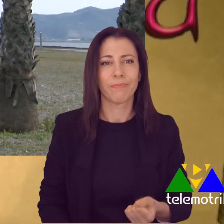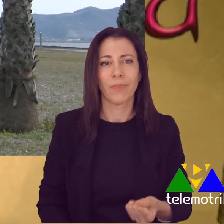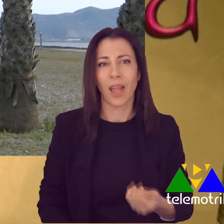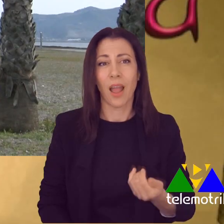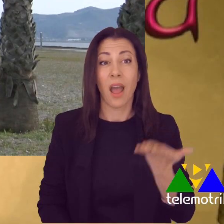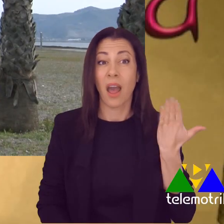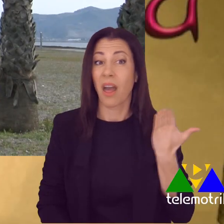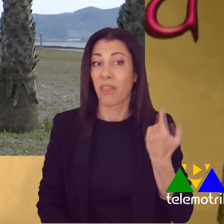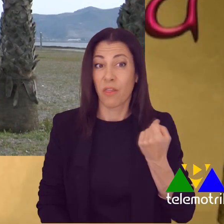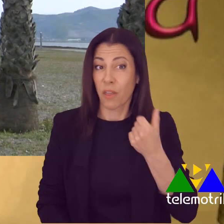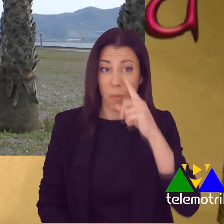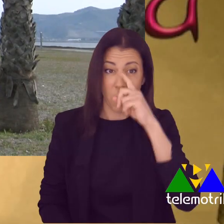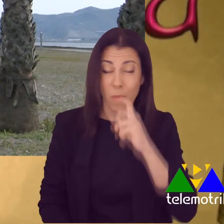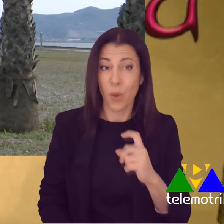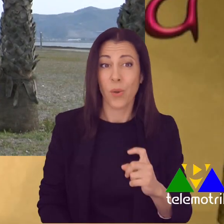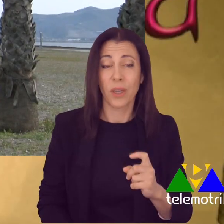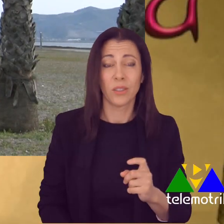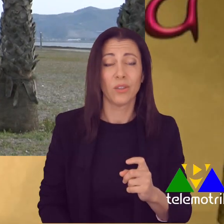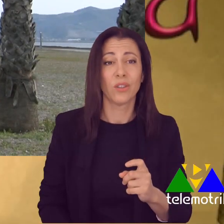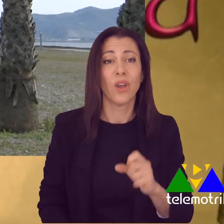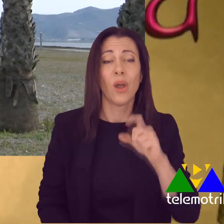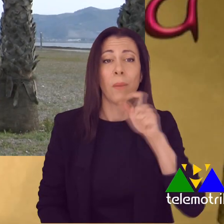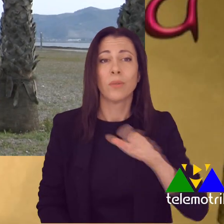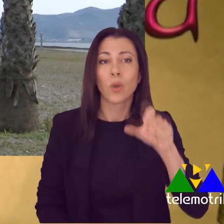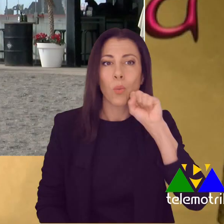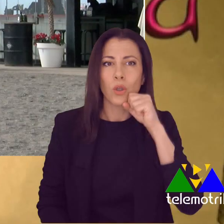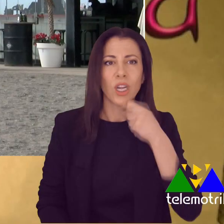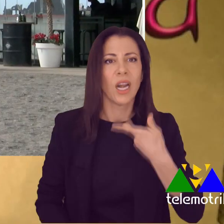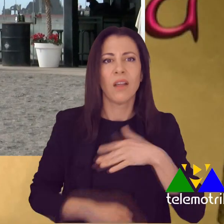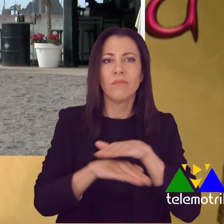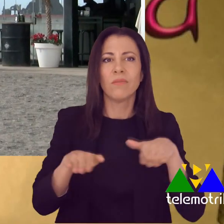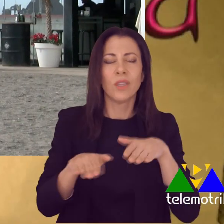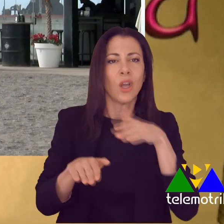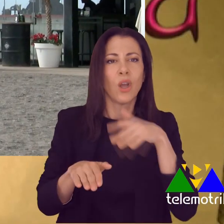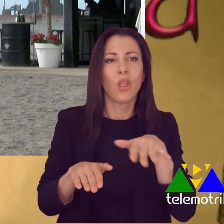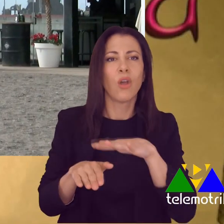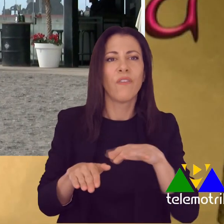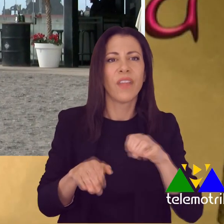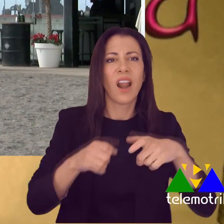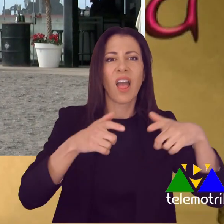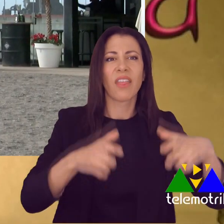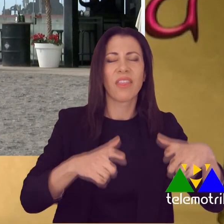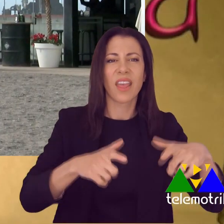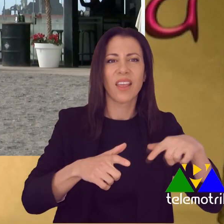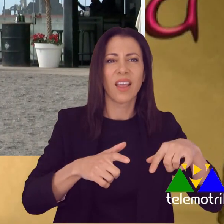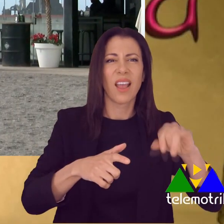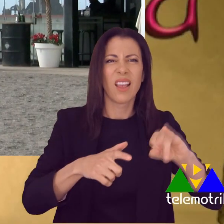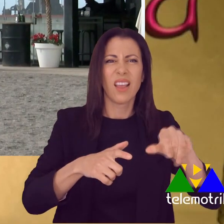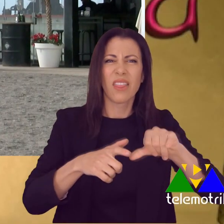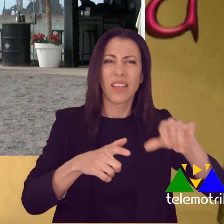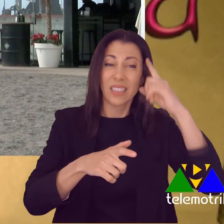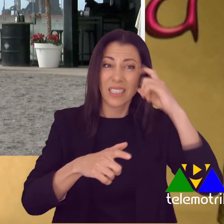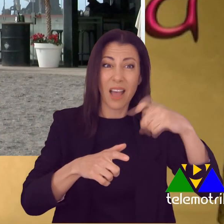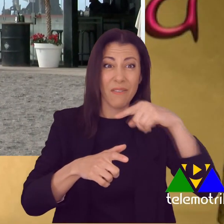hasta hace pocos años los motrileños nos bañábamos en el aceite de la refinería de aceite que había en el